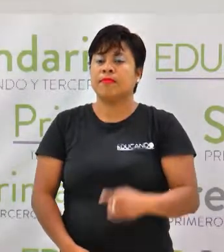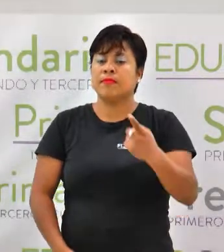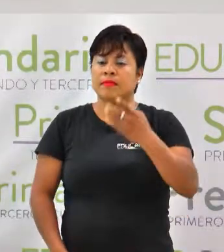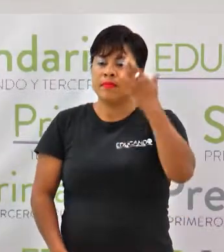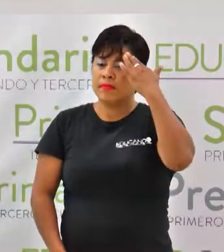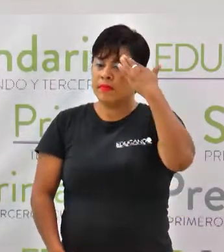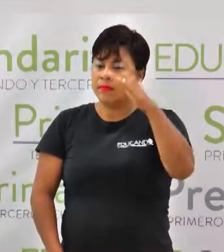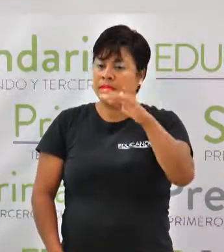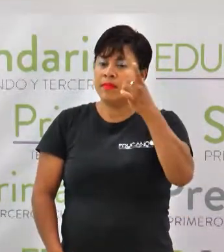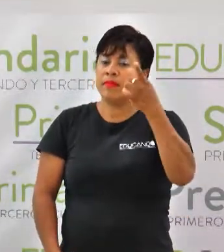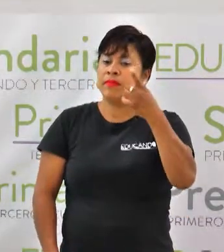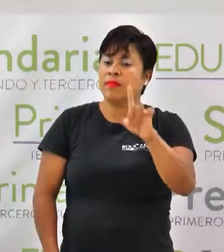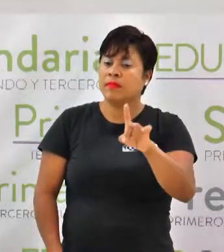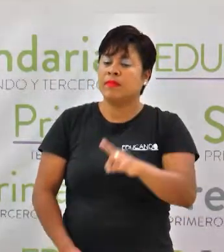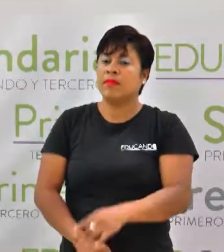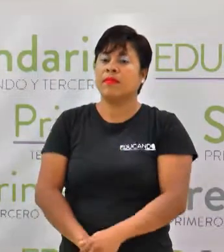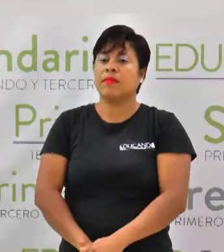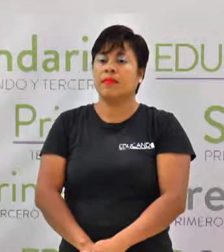de